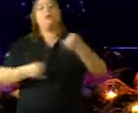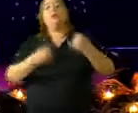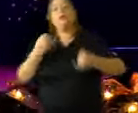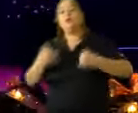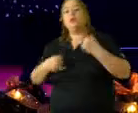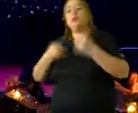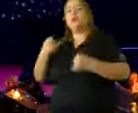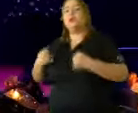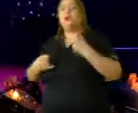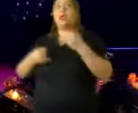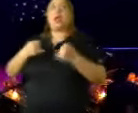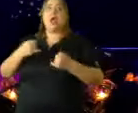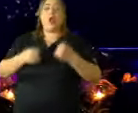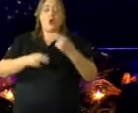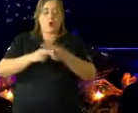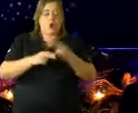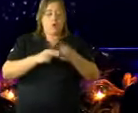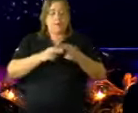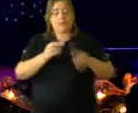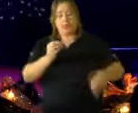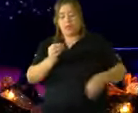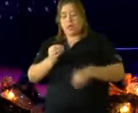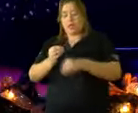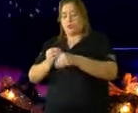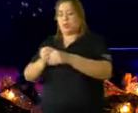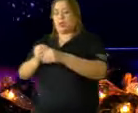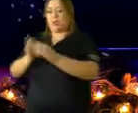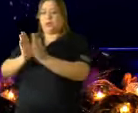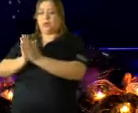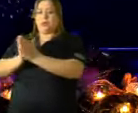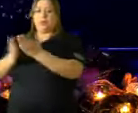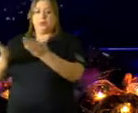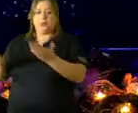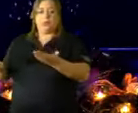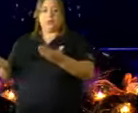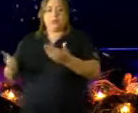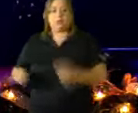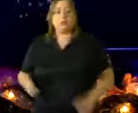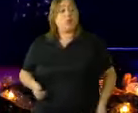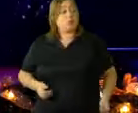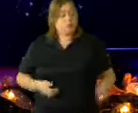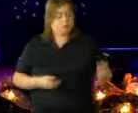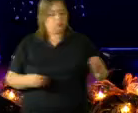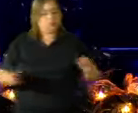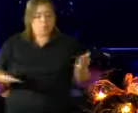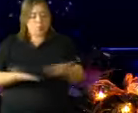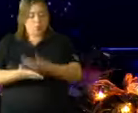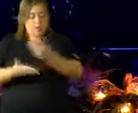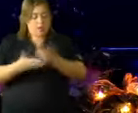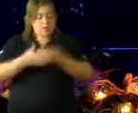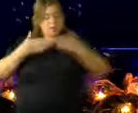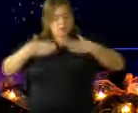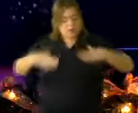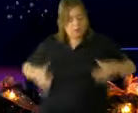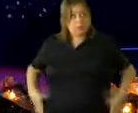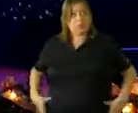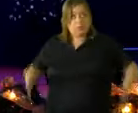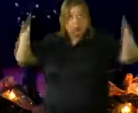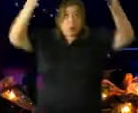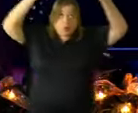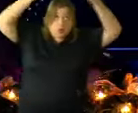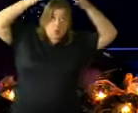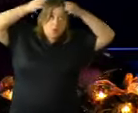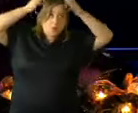el libro un nombre más. Saca un vestido más, otra corona brillará.